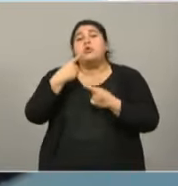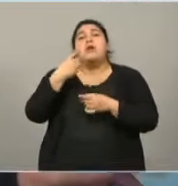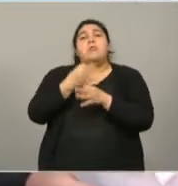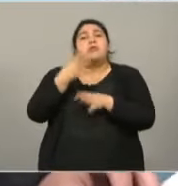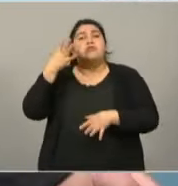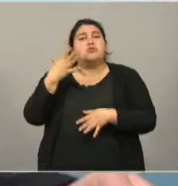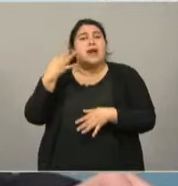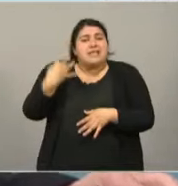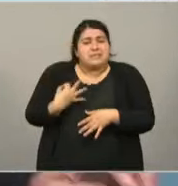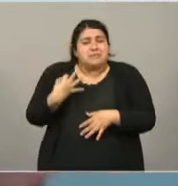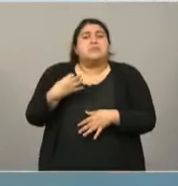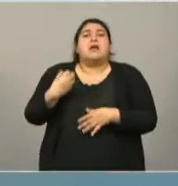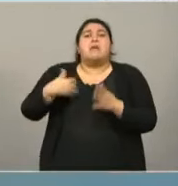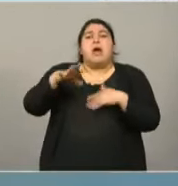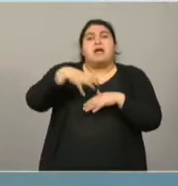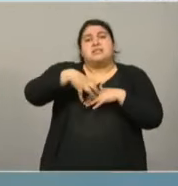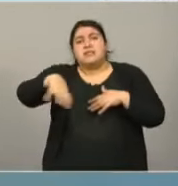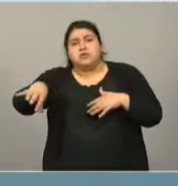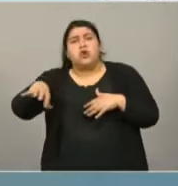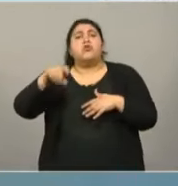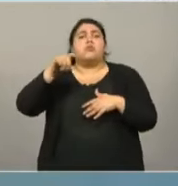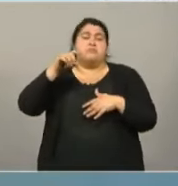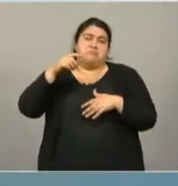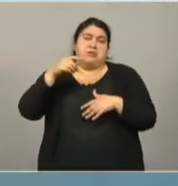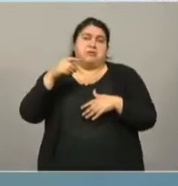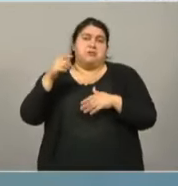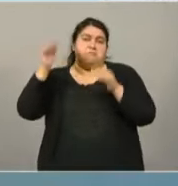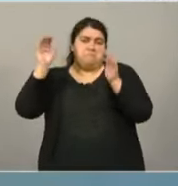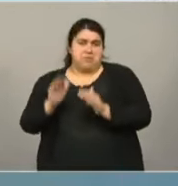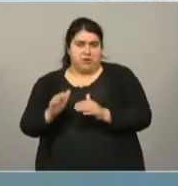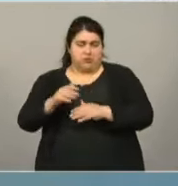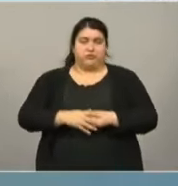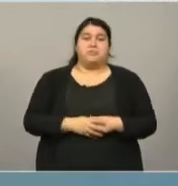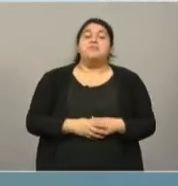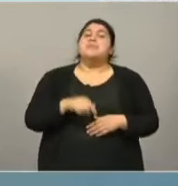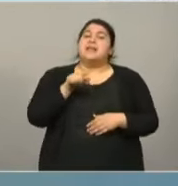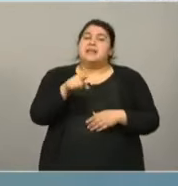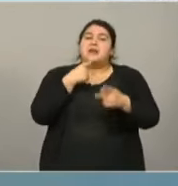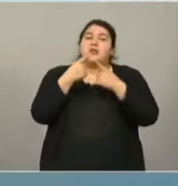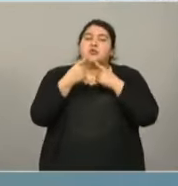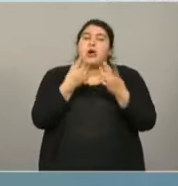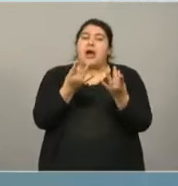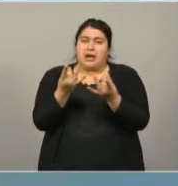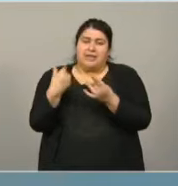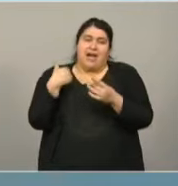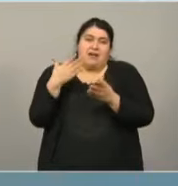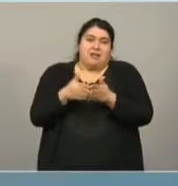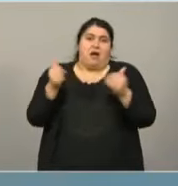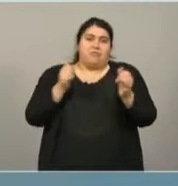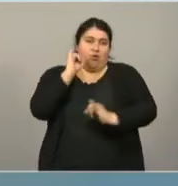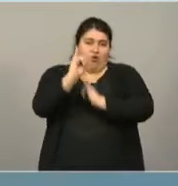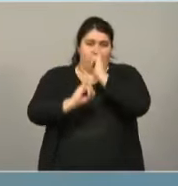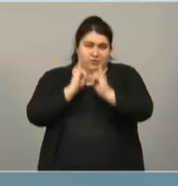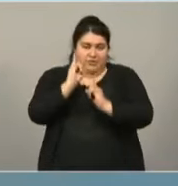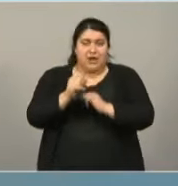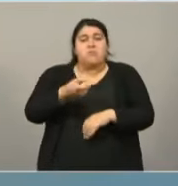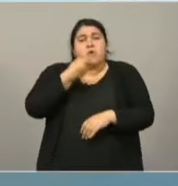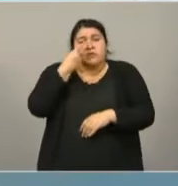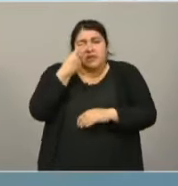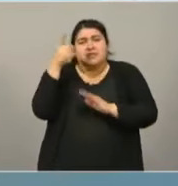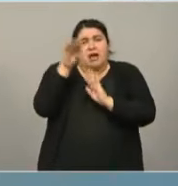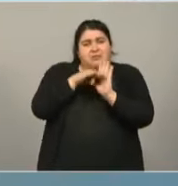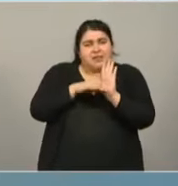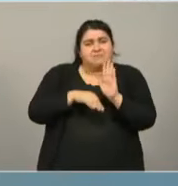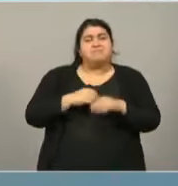7% en el sector público y privado y Estos son datos sobre calidad que me parece que lo voy a contar rápido pero son muy interesantes eh